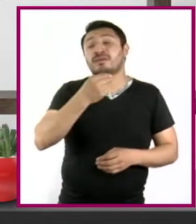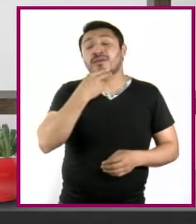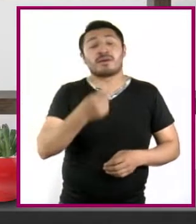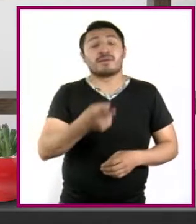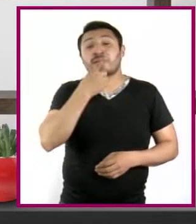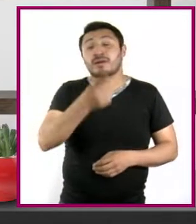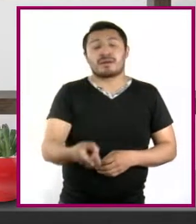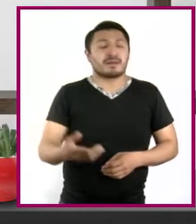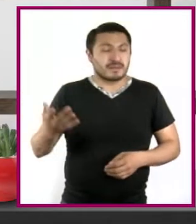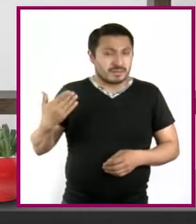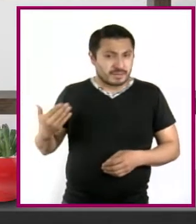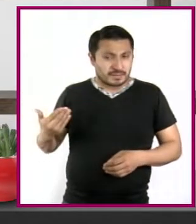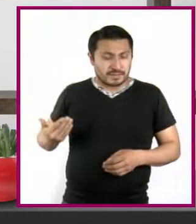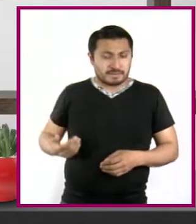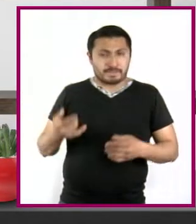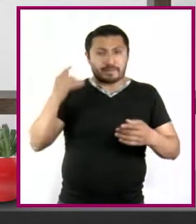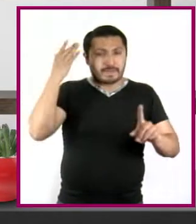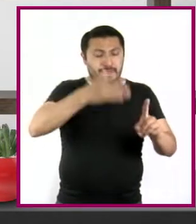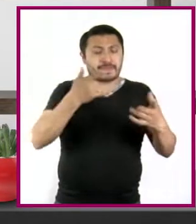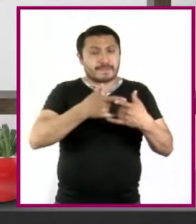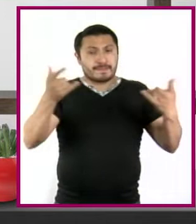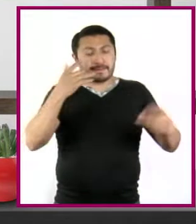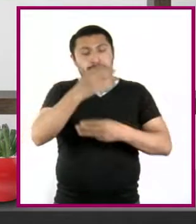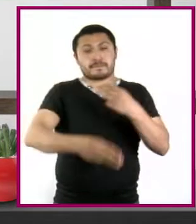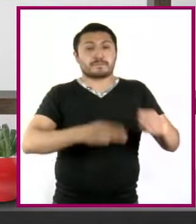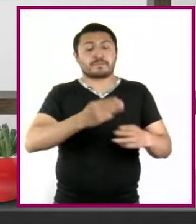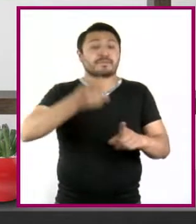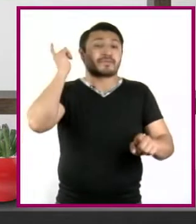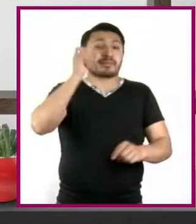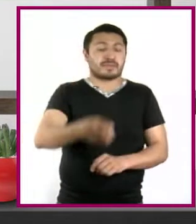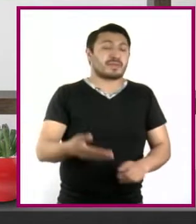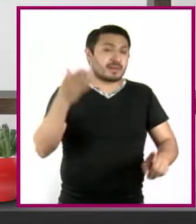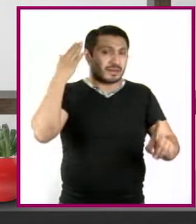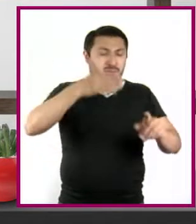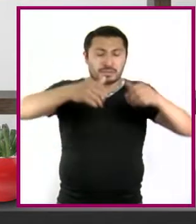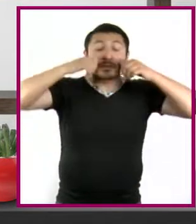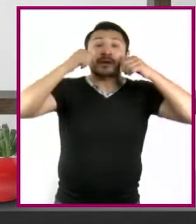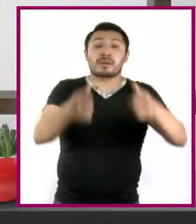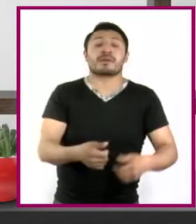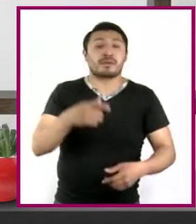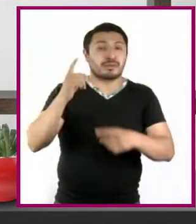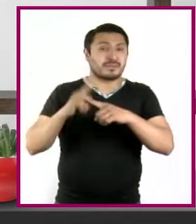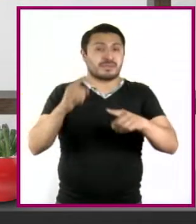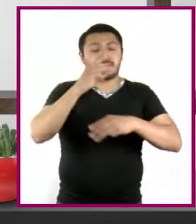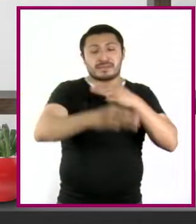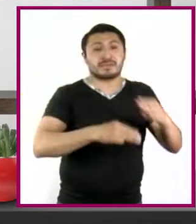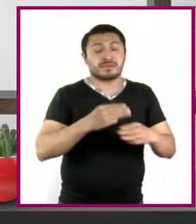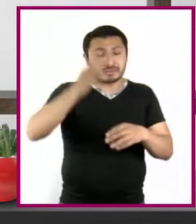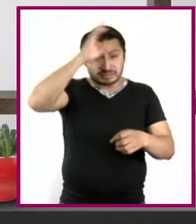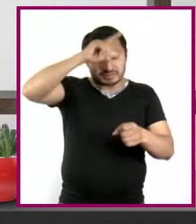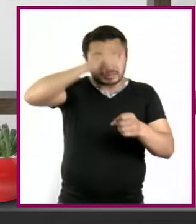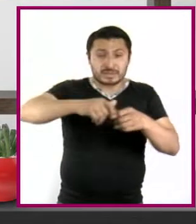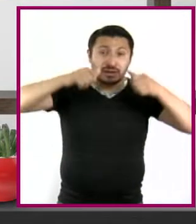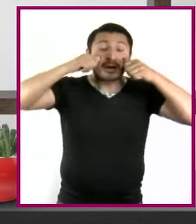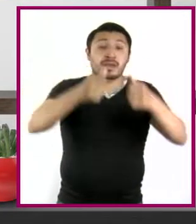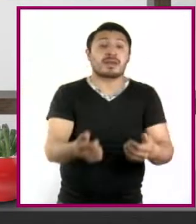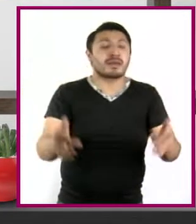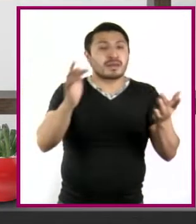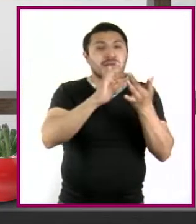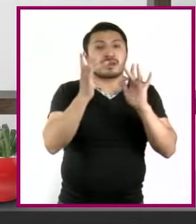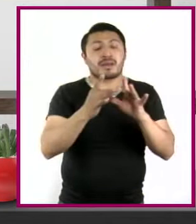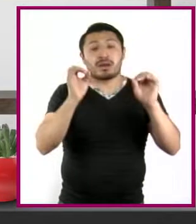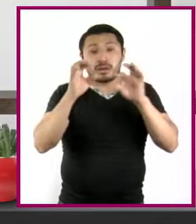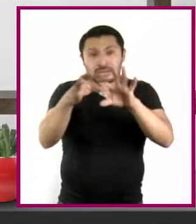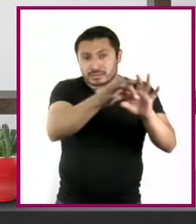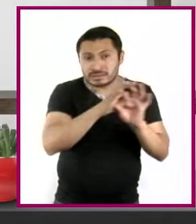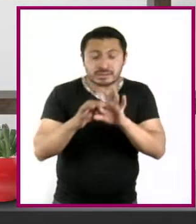el reto de la historia global consiste en estar atentos a la permeabilidad entre variados mundos o culturas, a la interacción o a la